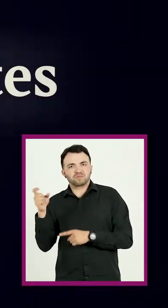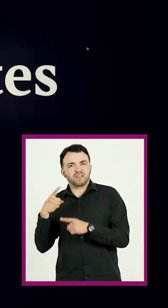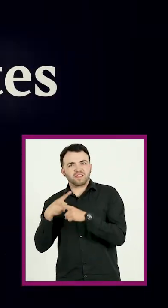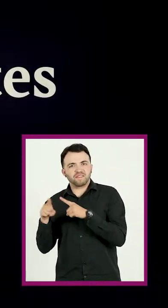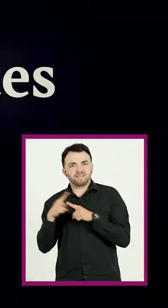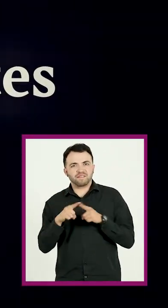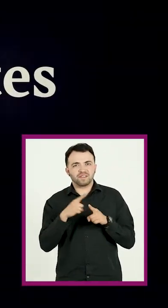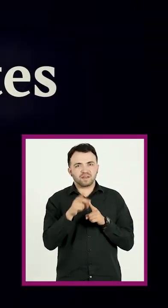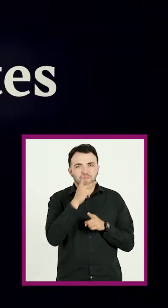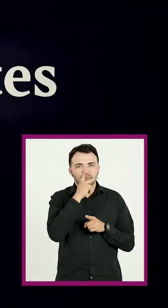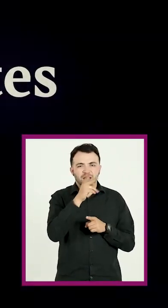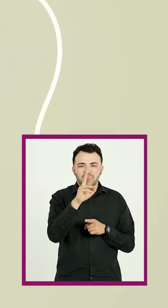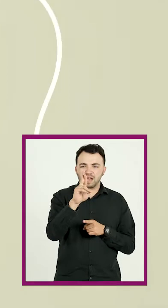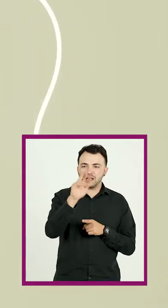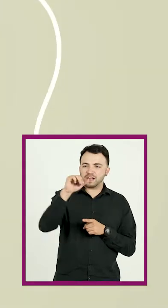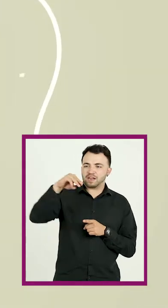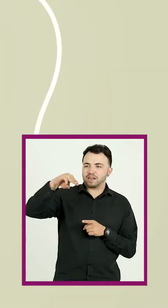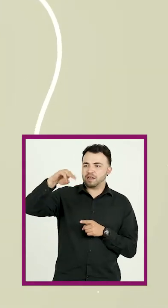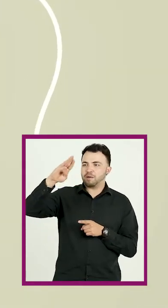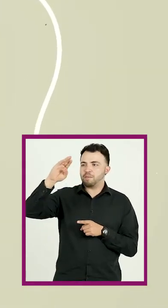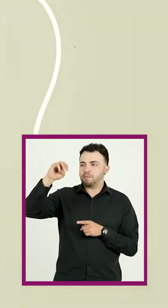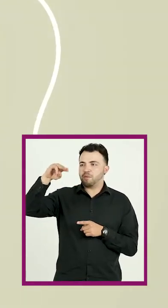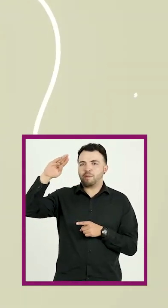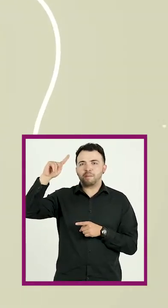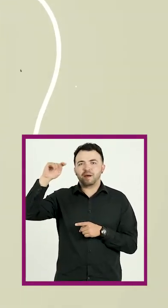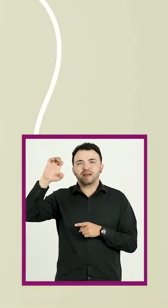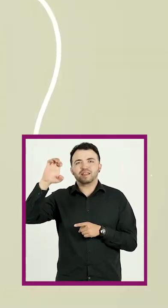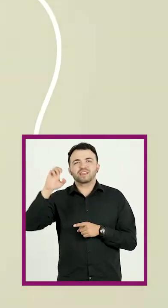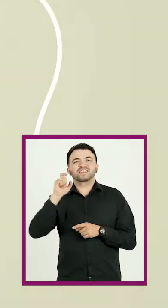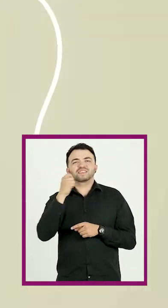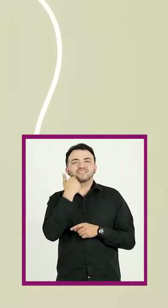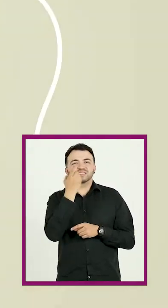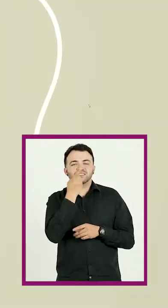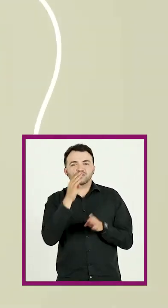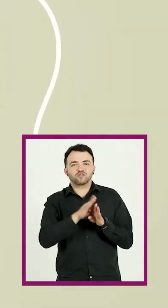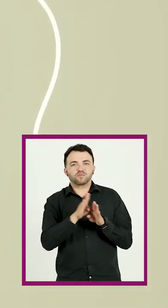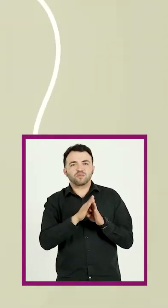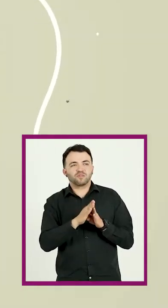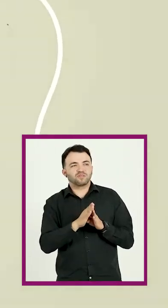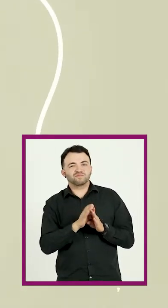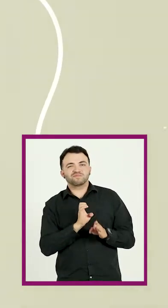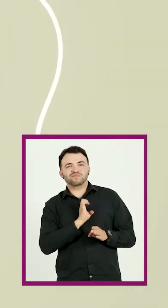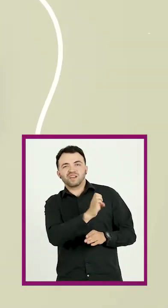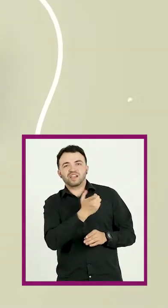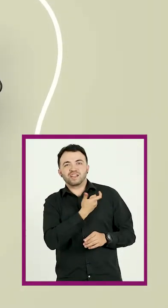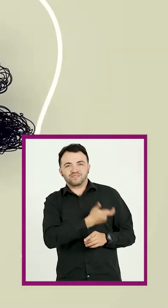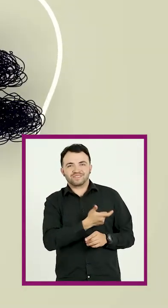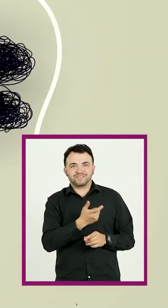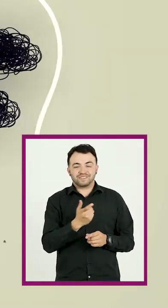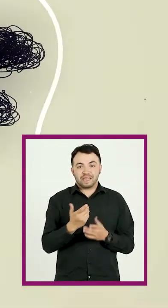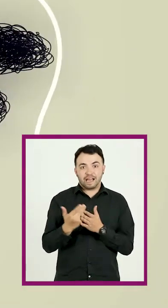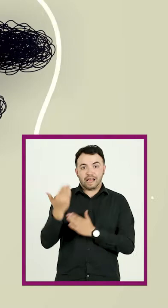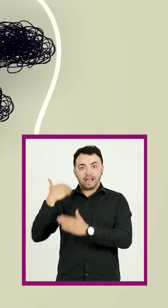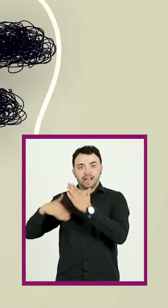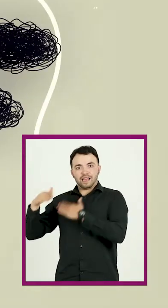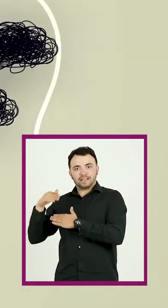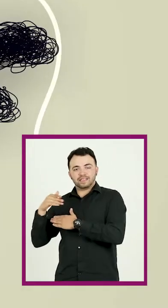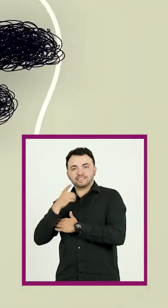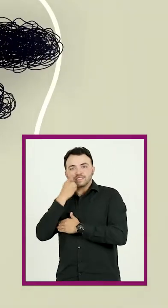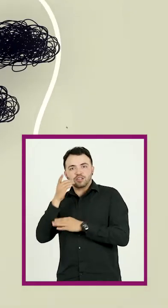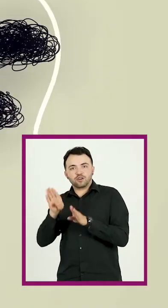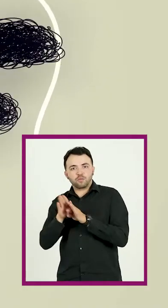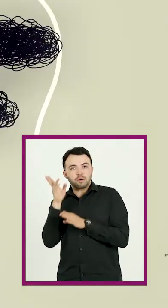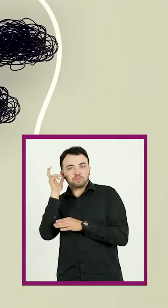frases rimbombantes. En ese horizonte, la expresión tiene una carga despectiva, ya que poseer un vocabulario